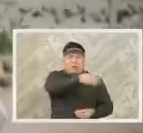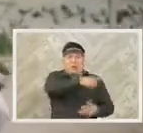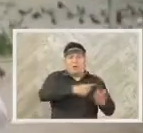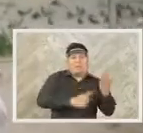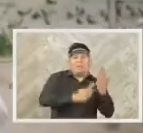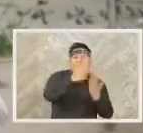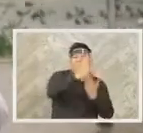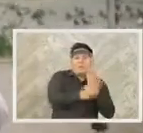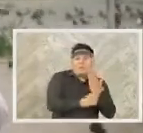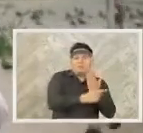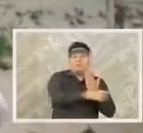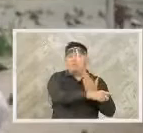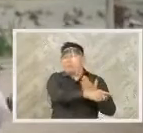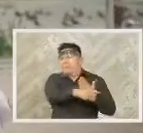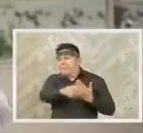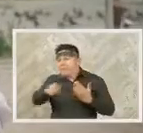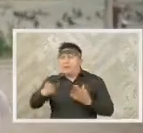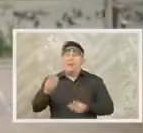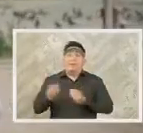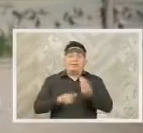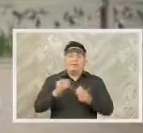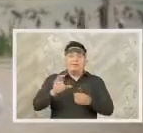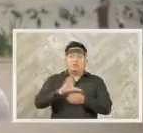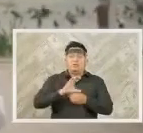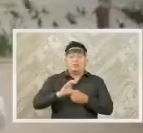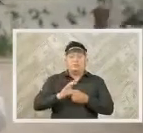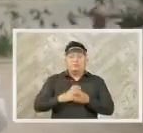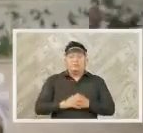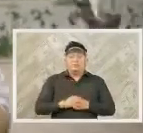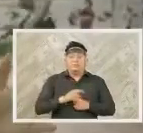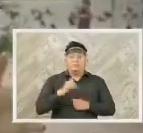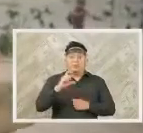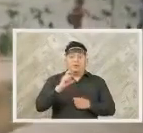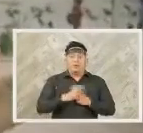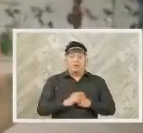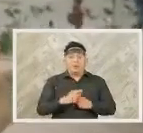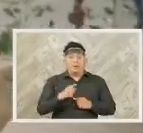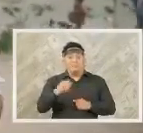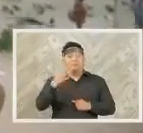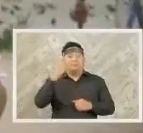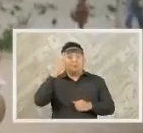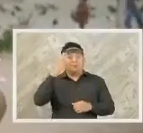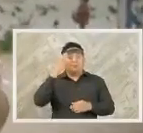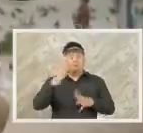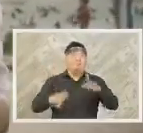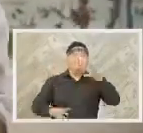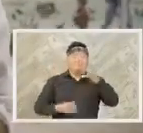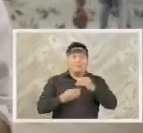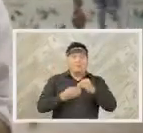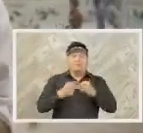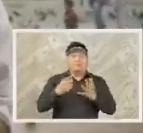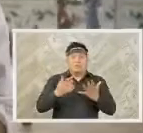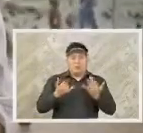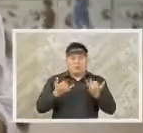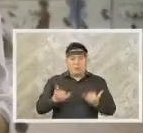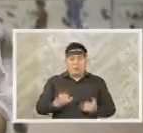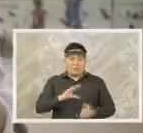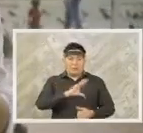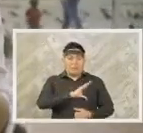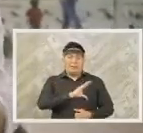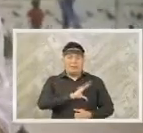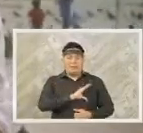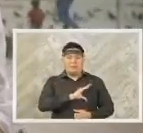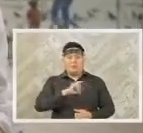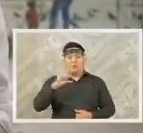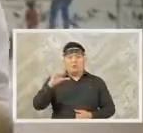cada año en el plan de desarrollo. Pero además, porque todo proyecto de inversión que ejecute la administración municipal